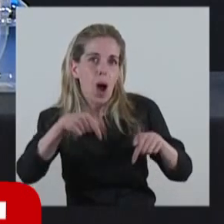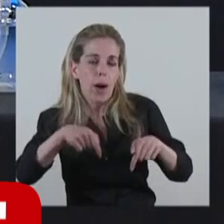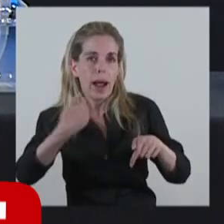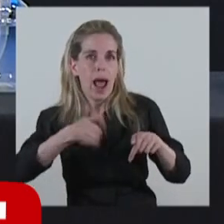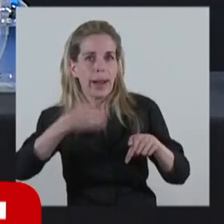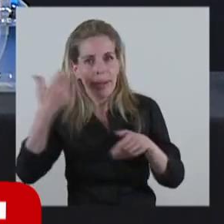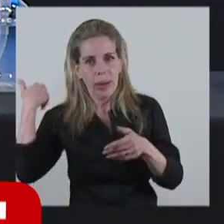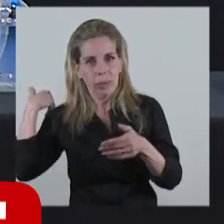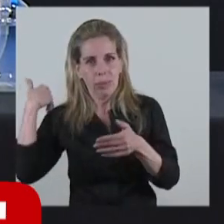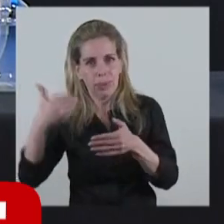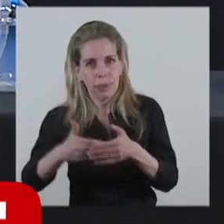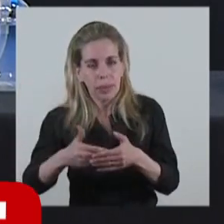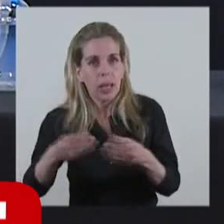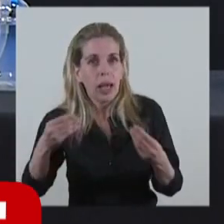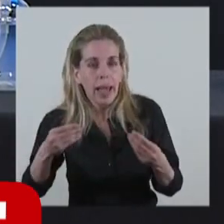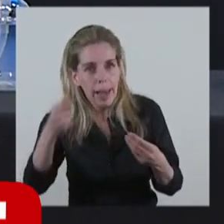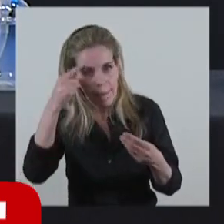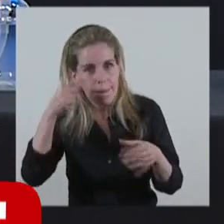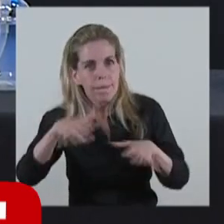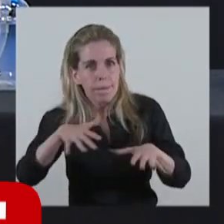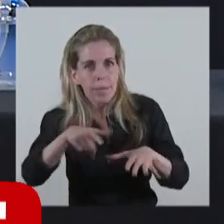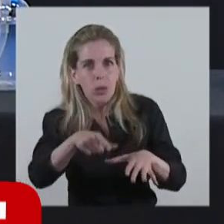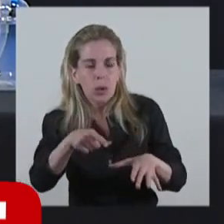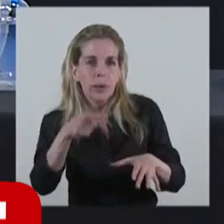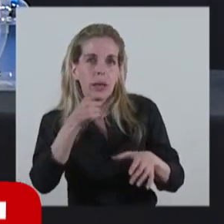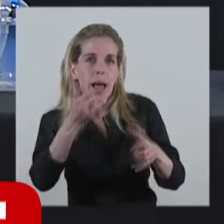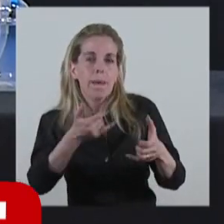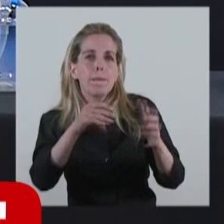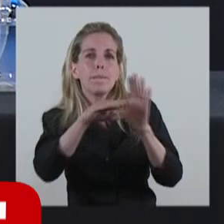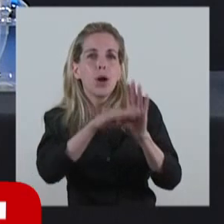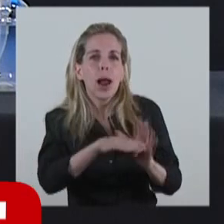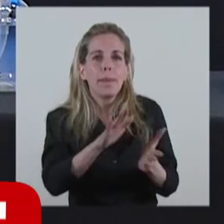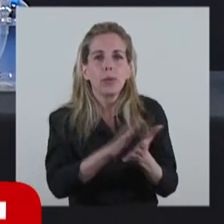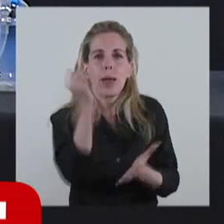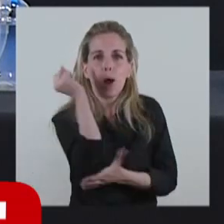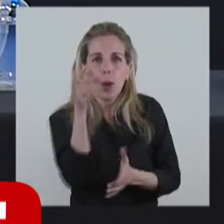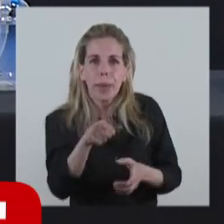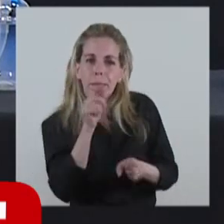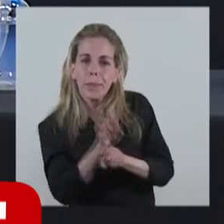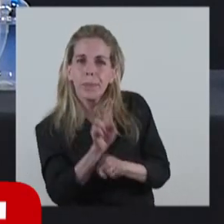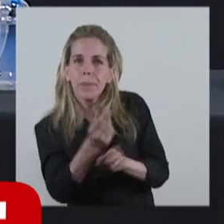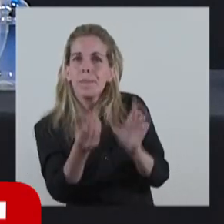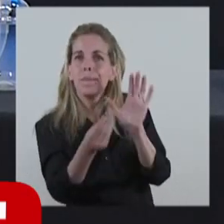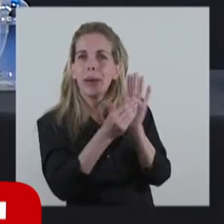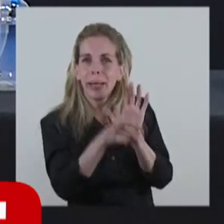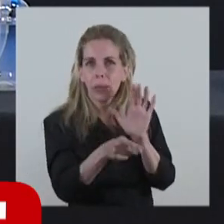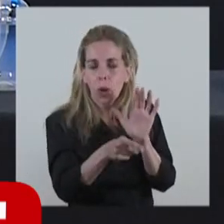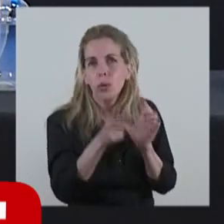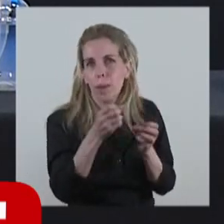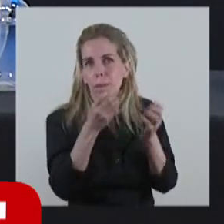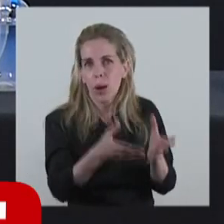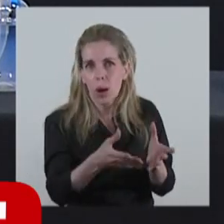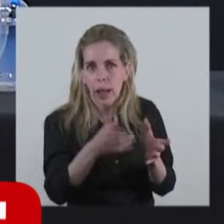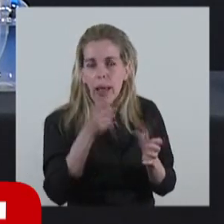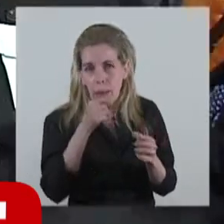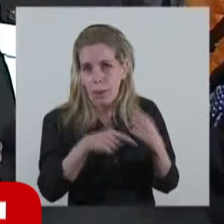Argentina venía transitando, ayudan a que los programas macroeconómicos para estabilizar los precios sean más efectivos. Y